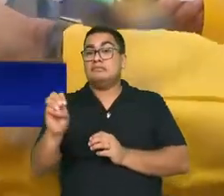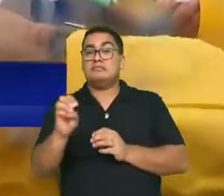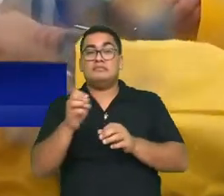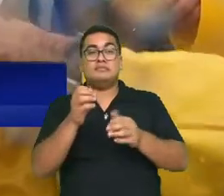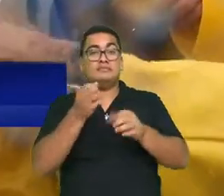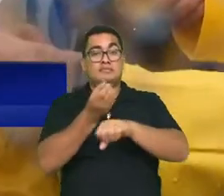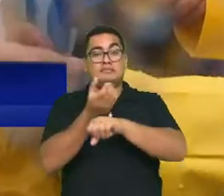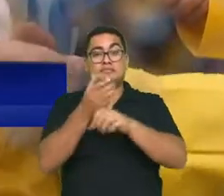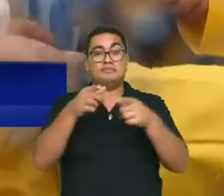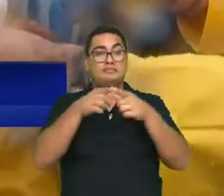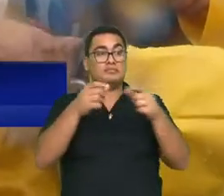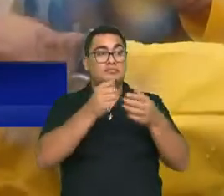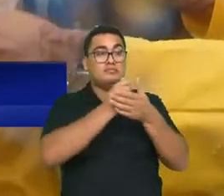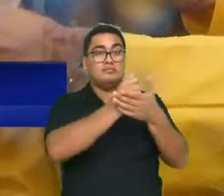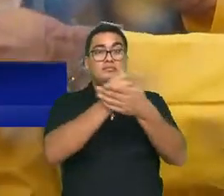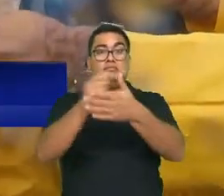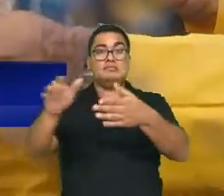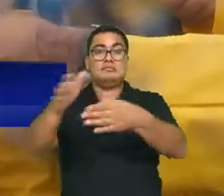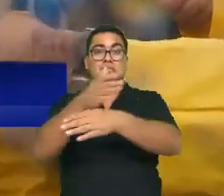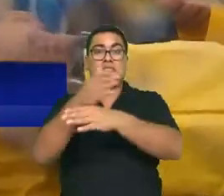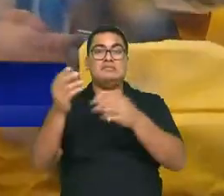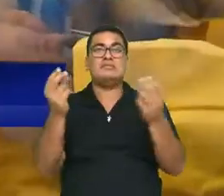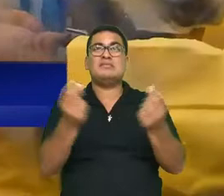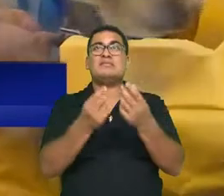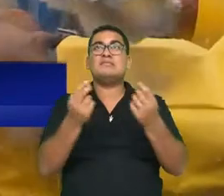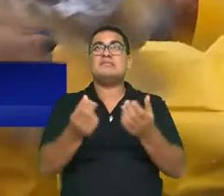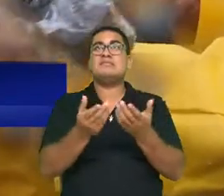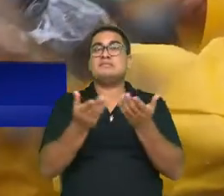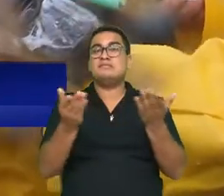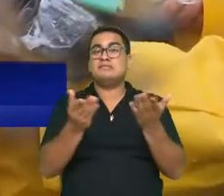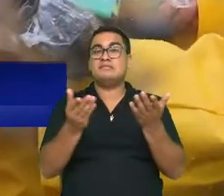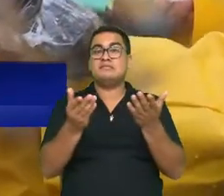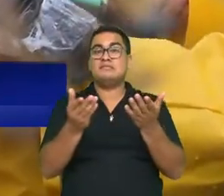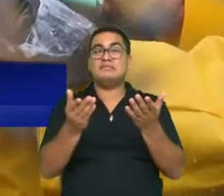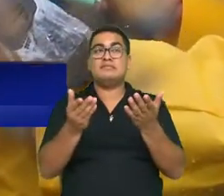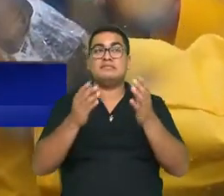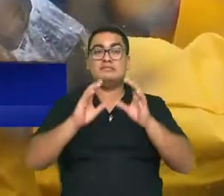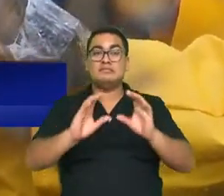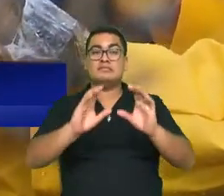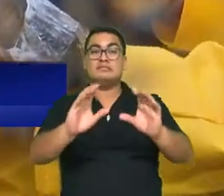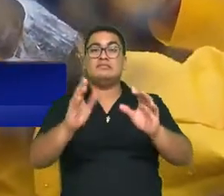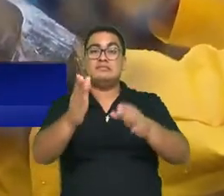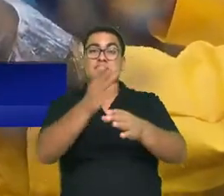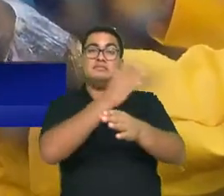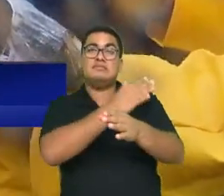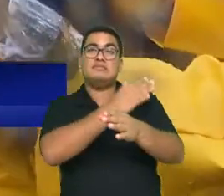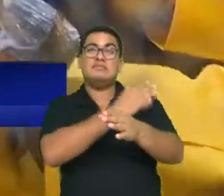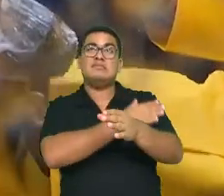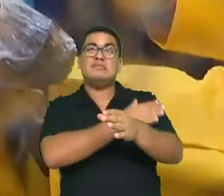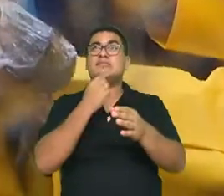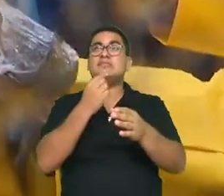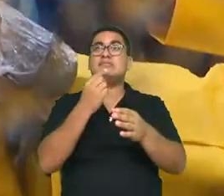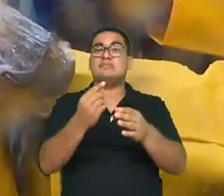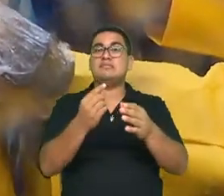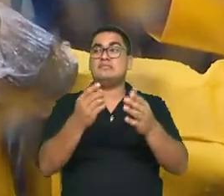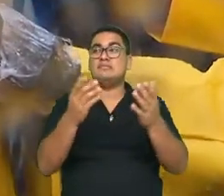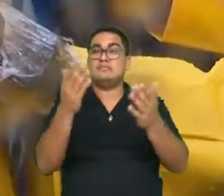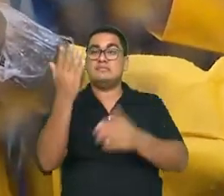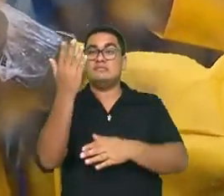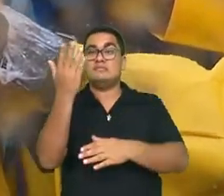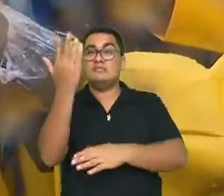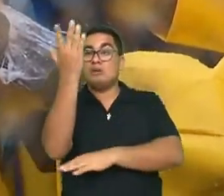atendiendo diferentes situaciones de emergencia. Hemos retirado de la vía cerca de 50 árboles que han caído ya hasta este